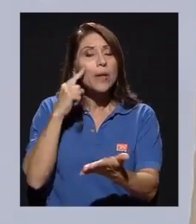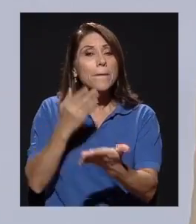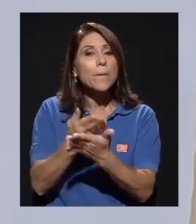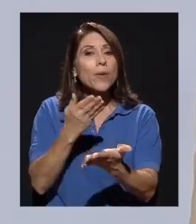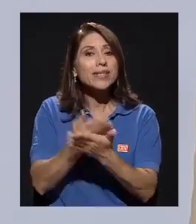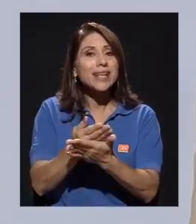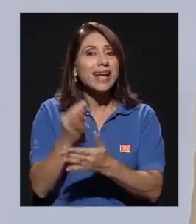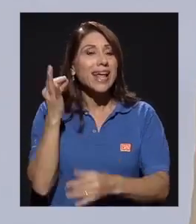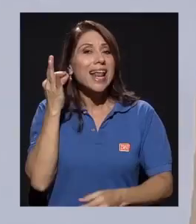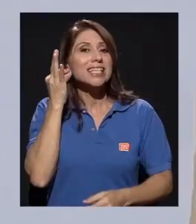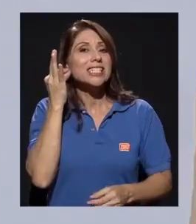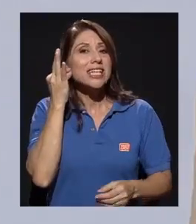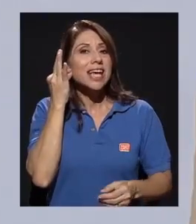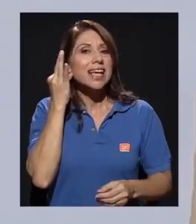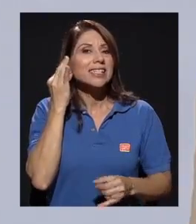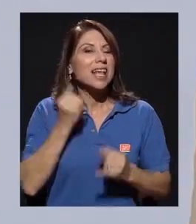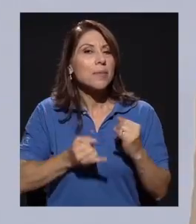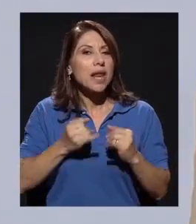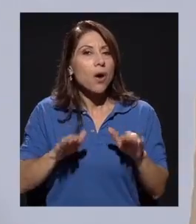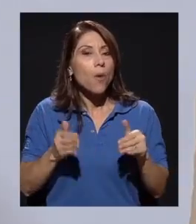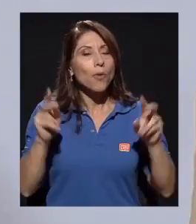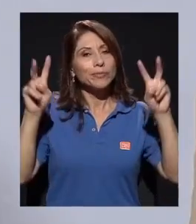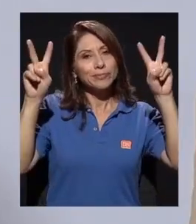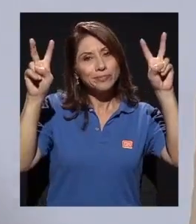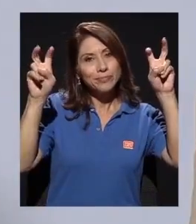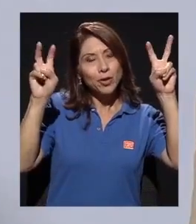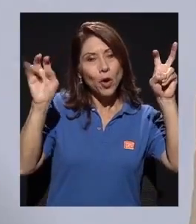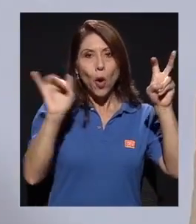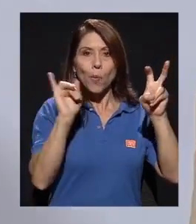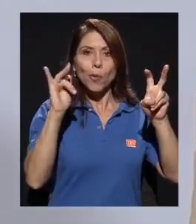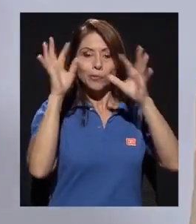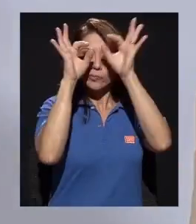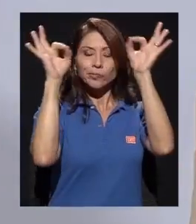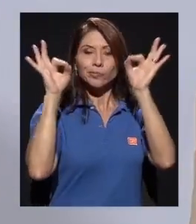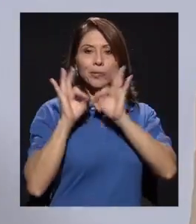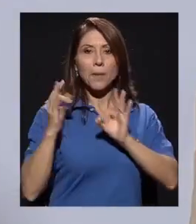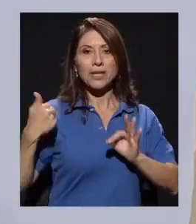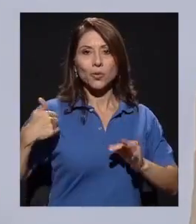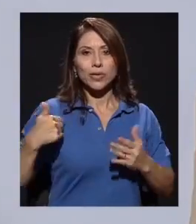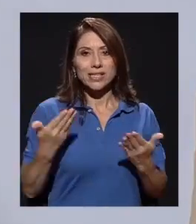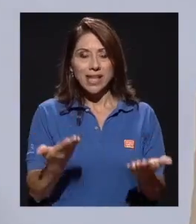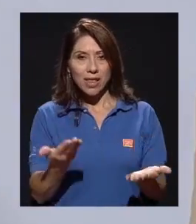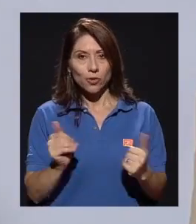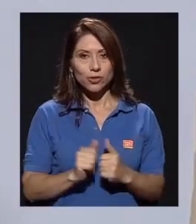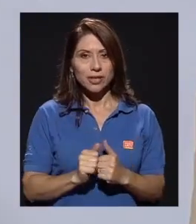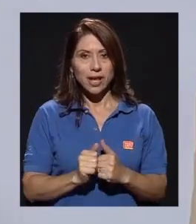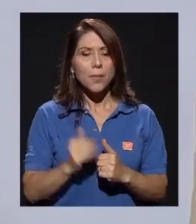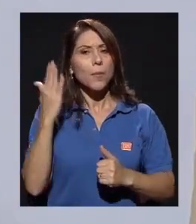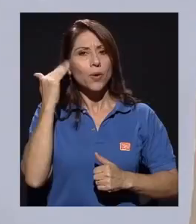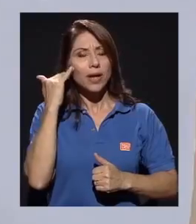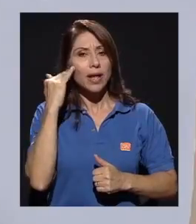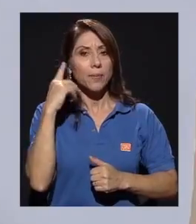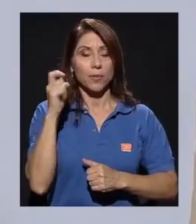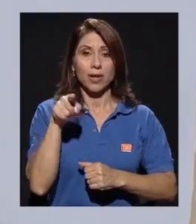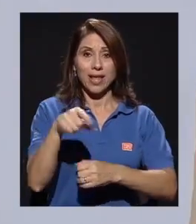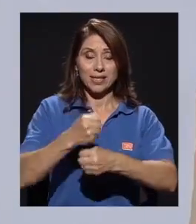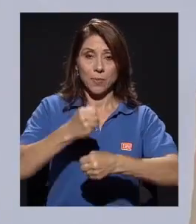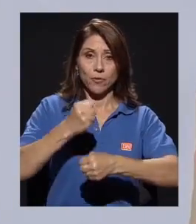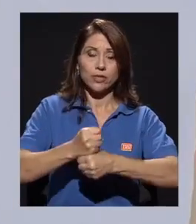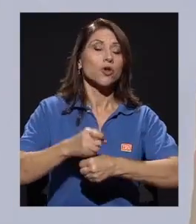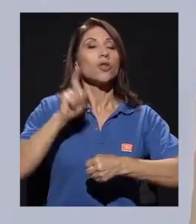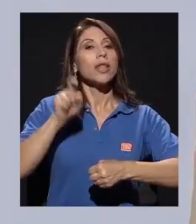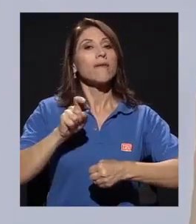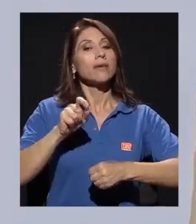terminan entre comillas masculinizado Por qué Porque en aquella profesión tiene que actuar de cierta manera para poder de alguna manera